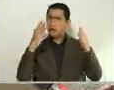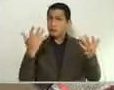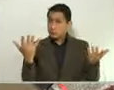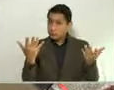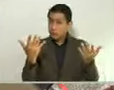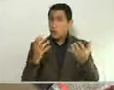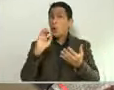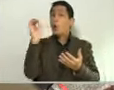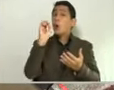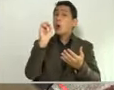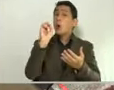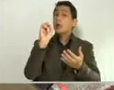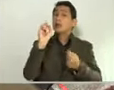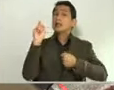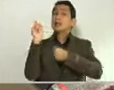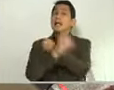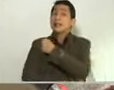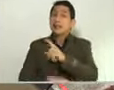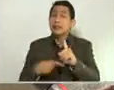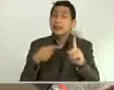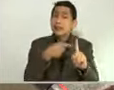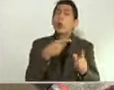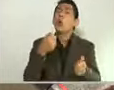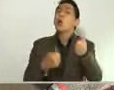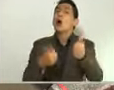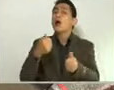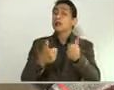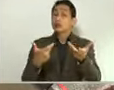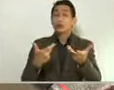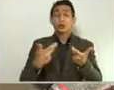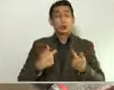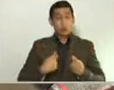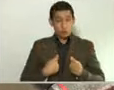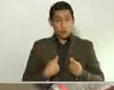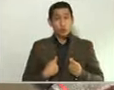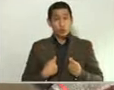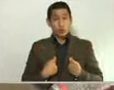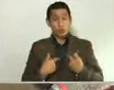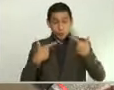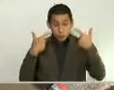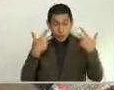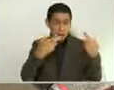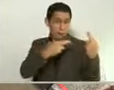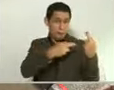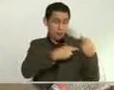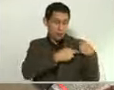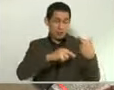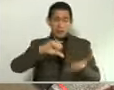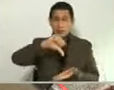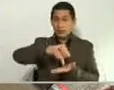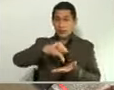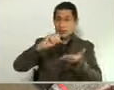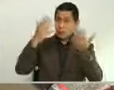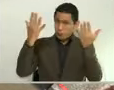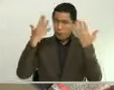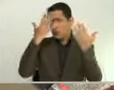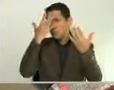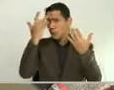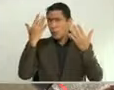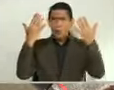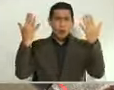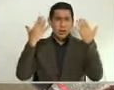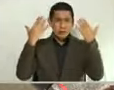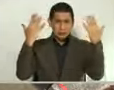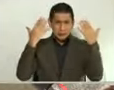ley? Mientras yo esté en esta ciudad, protejo esta ciudad con mi alma, con mi vida, como lo he hecho en los momentos de crisis, porque esta ciudad no han